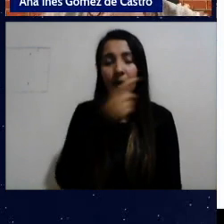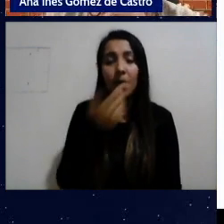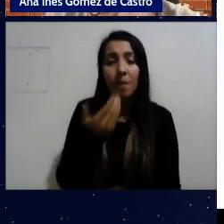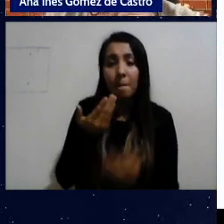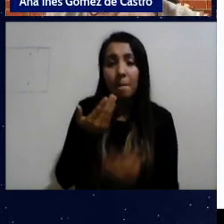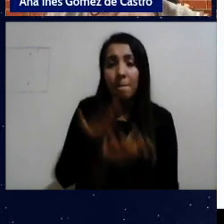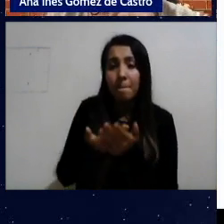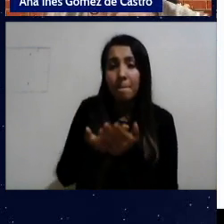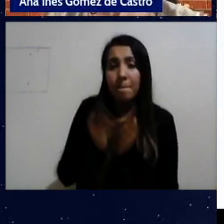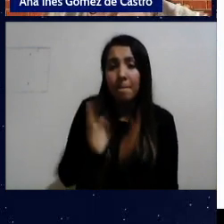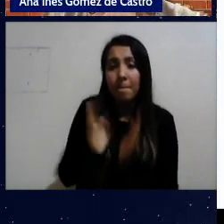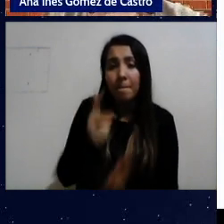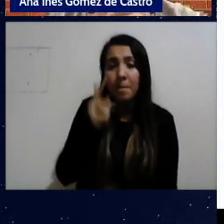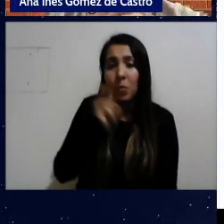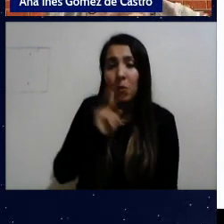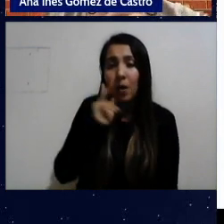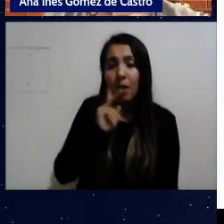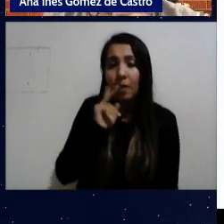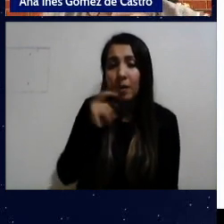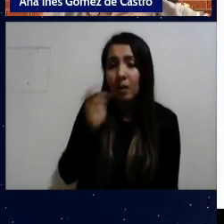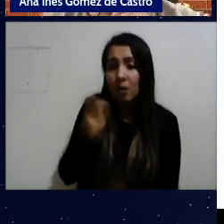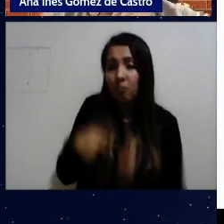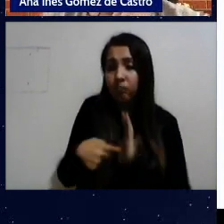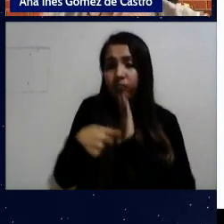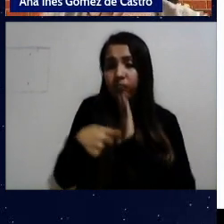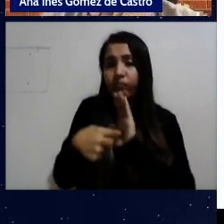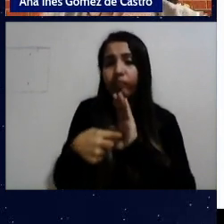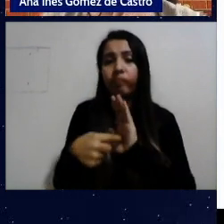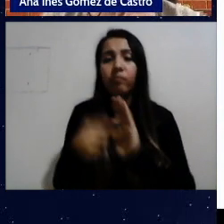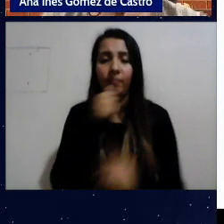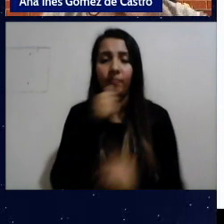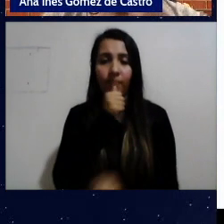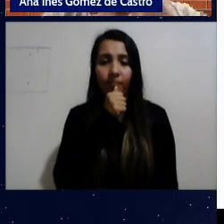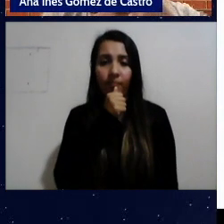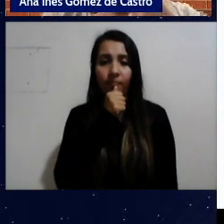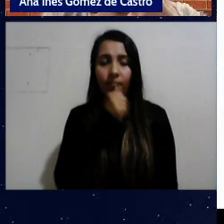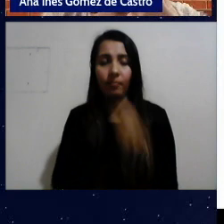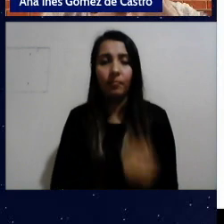No hay evidencia científica de que esto pueda ser así.